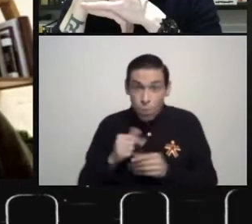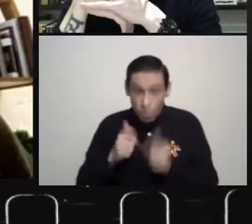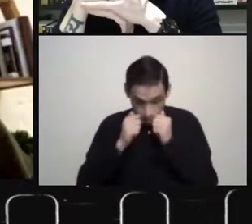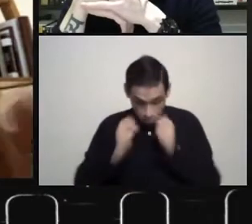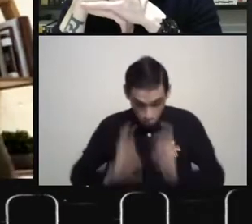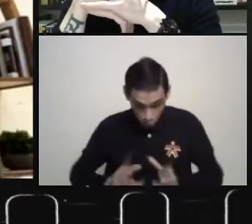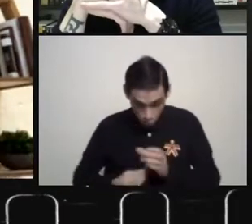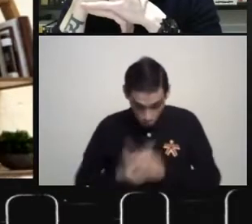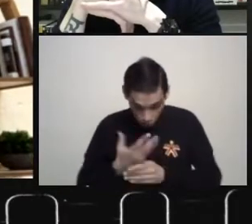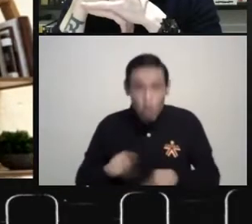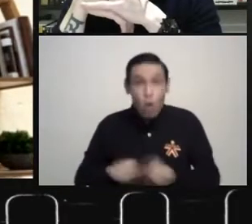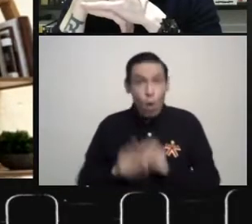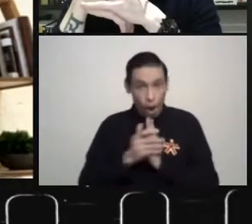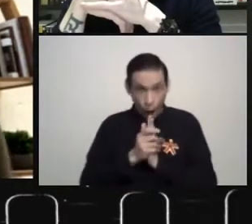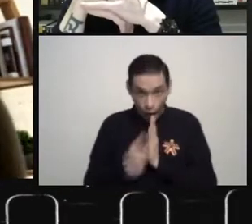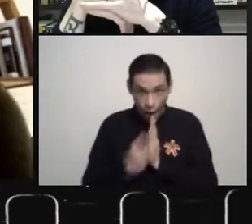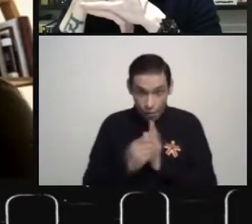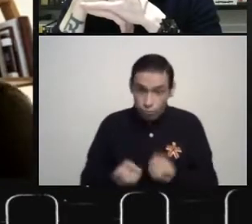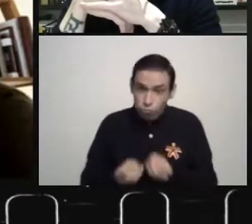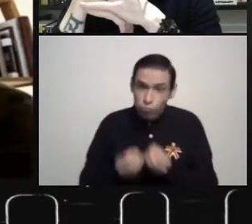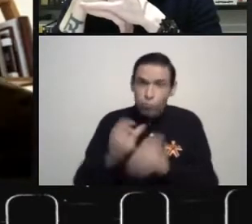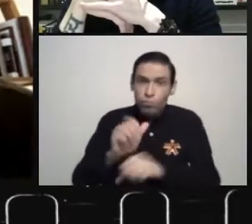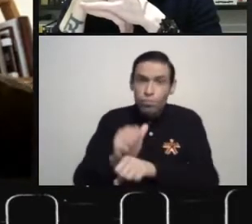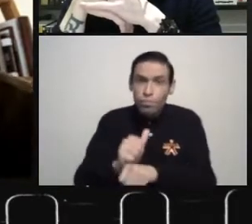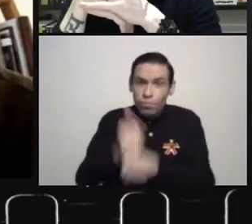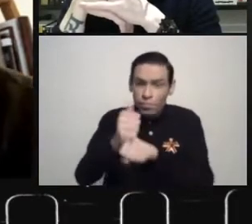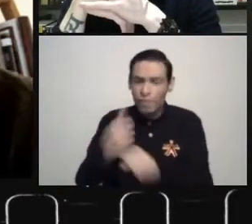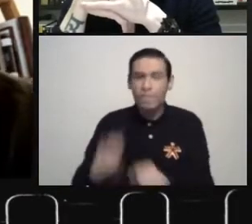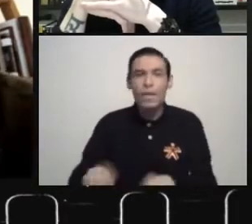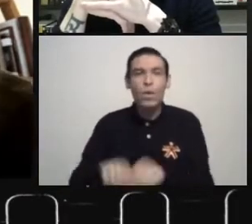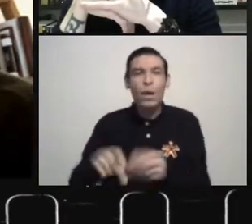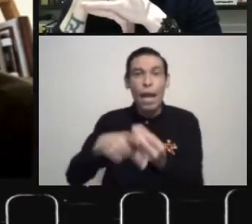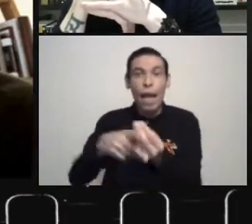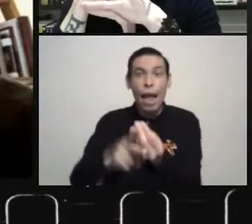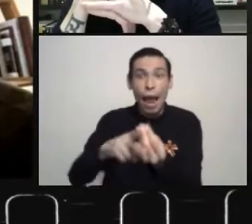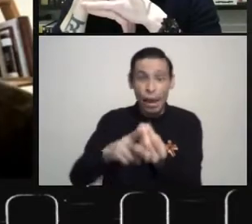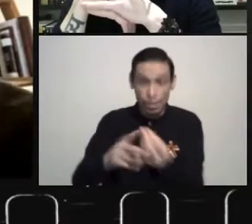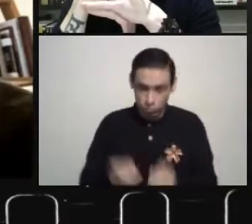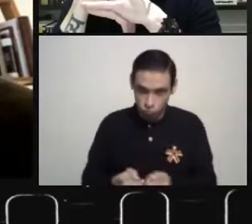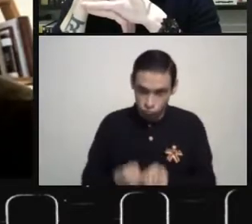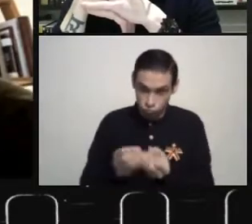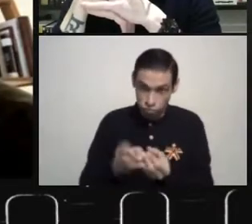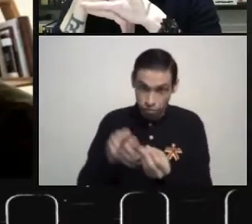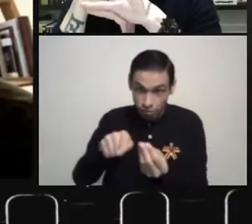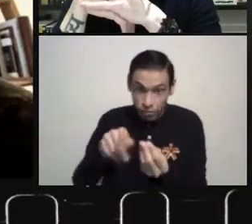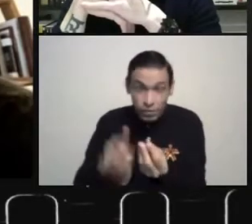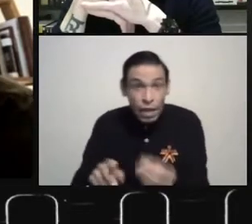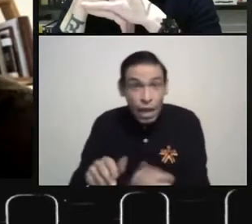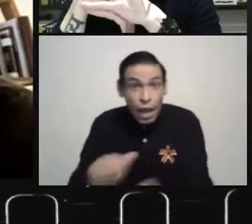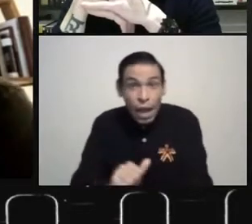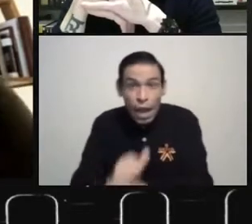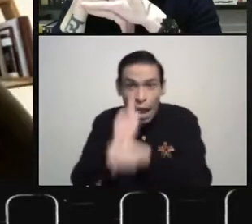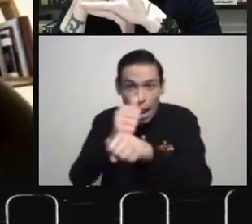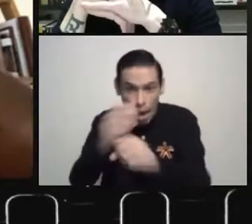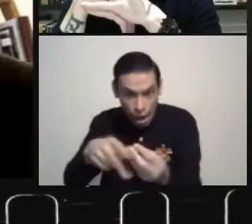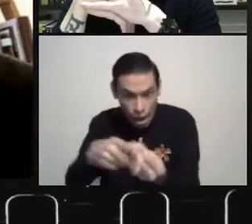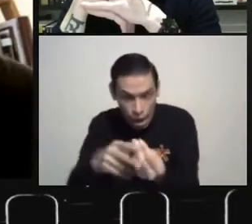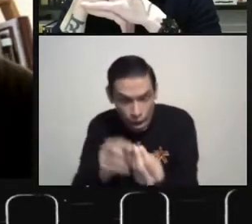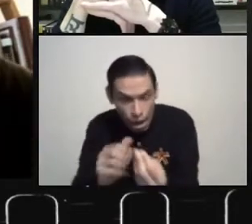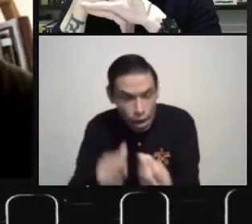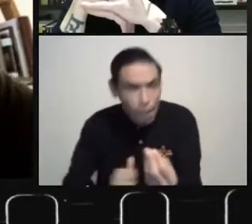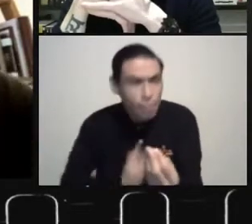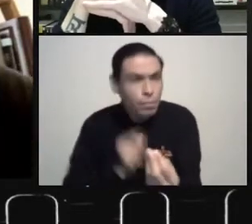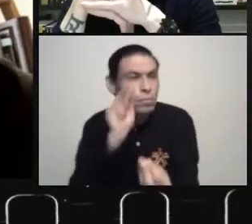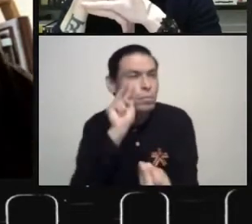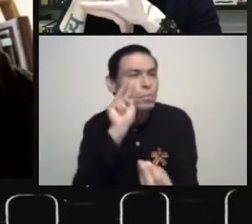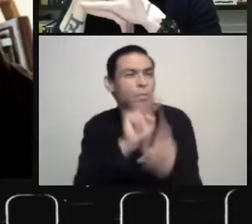las herramientas necesarias a este director que con esas herramientas va a agarrar el color, la textura y la herramienta de sus actores para contar